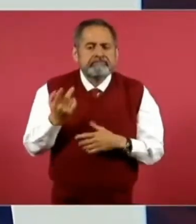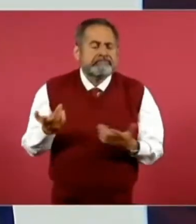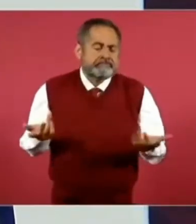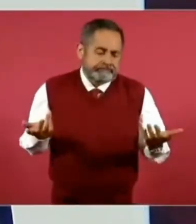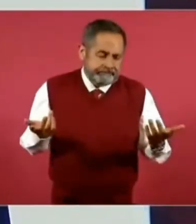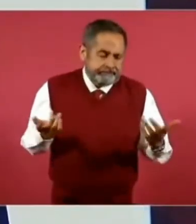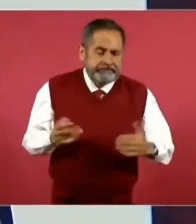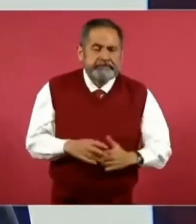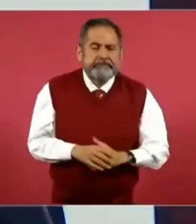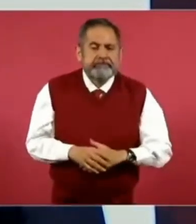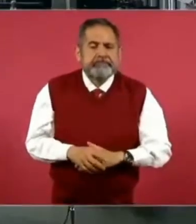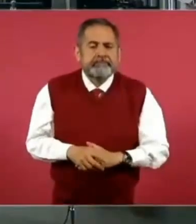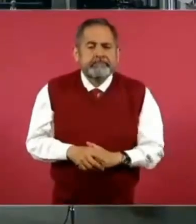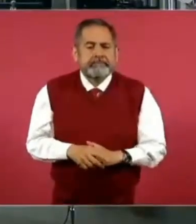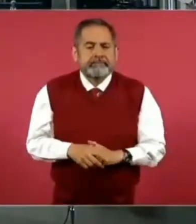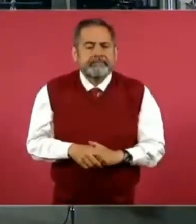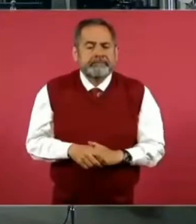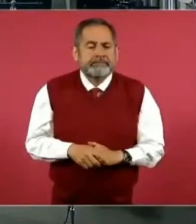¿Qué